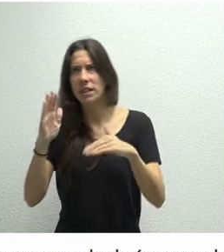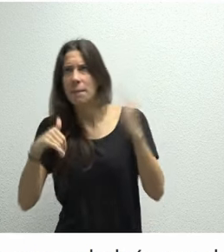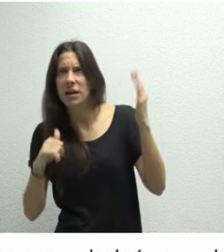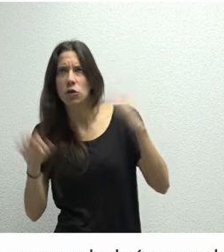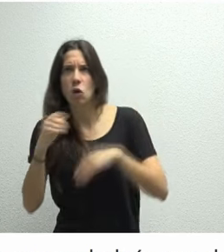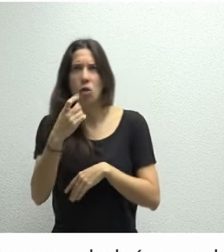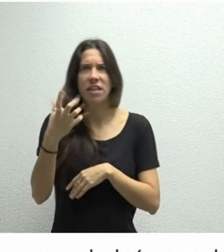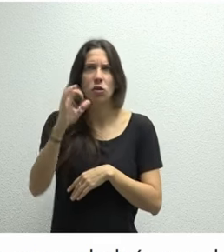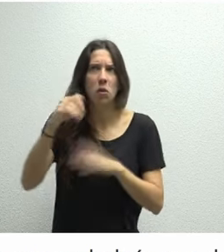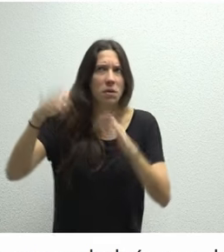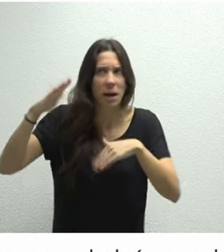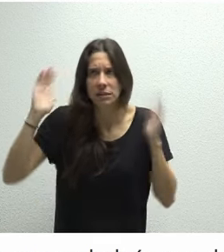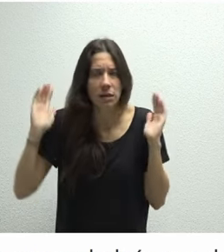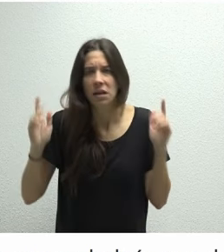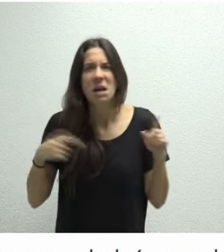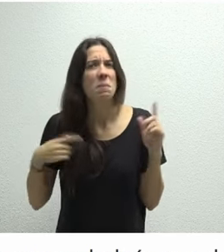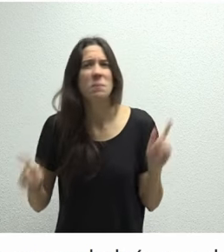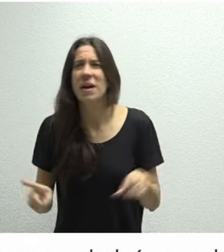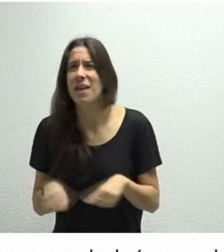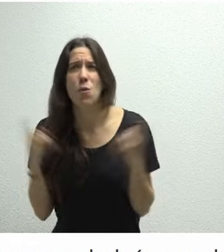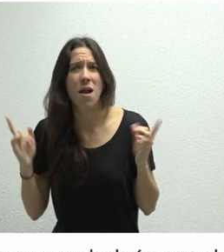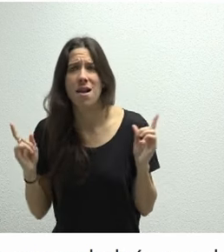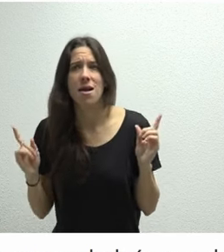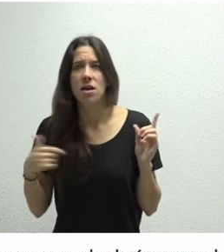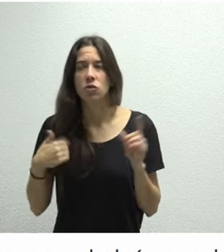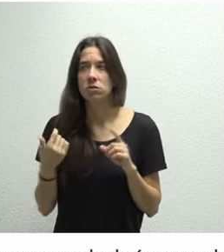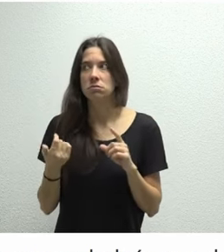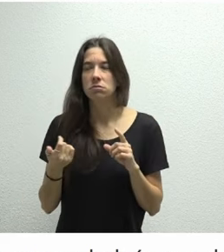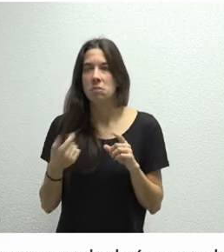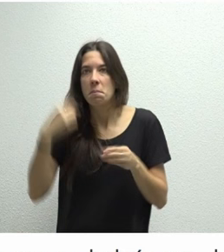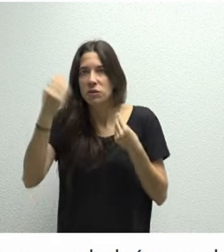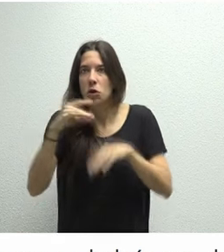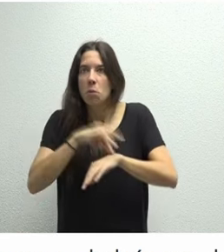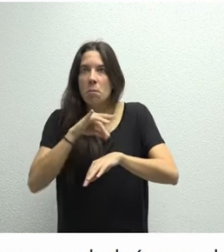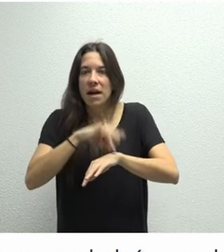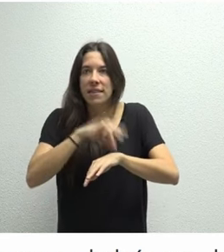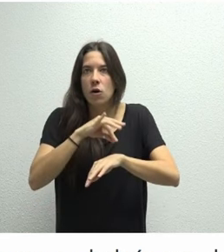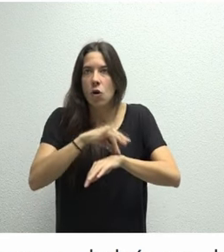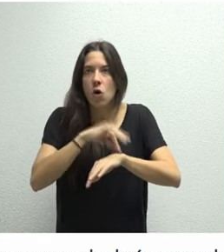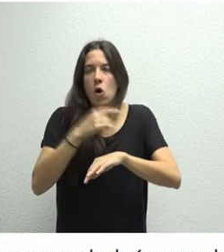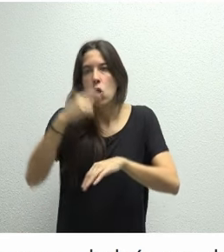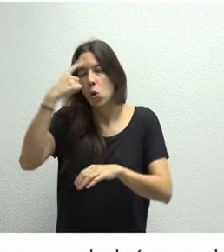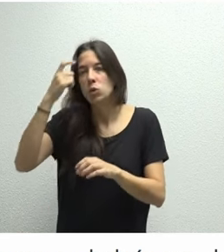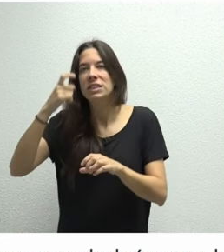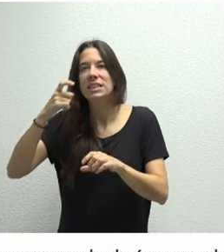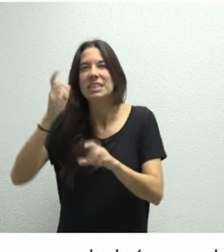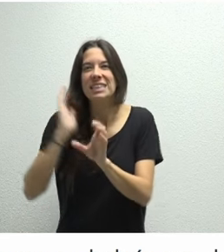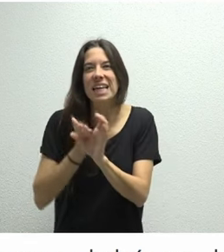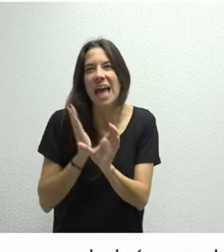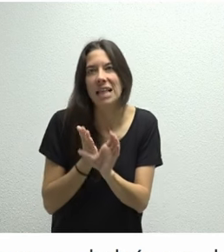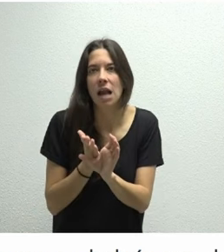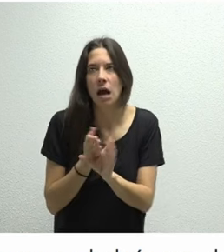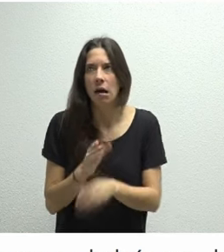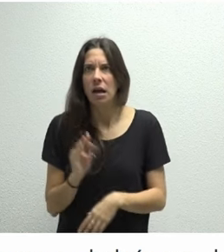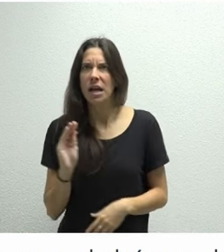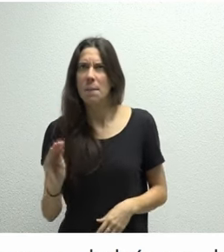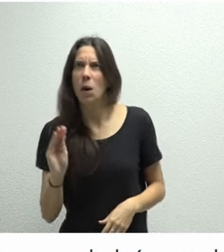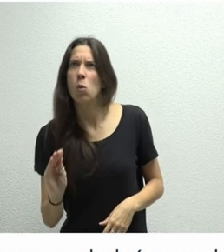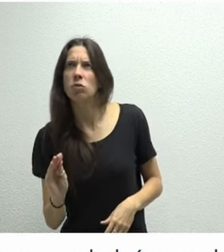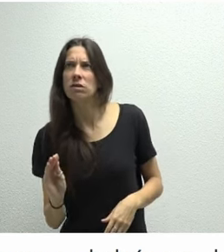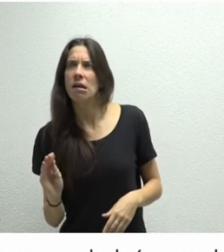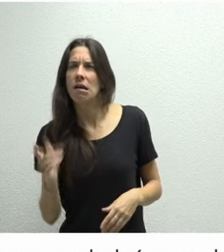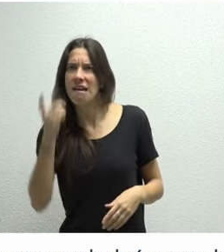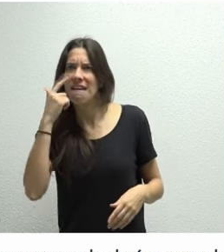o 150 creo que no tendríamos ningún médico menos ningún psiquiatra que preguntar o que